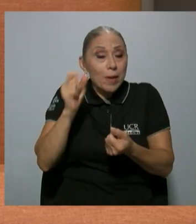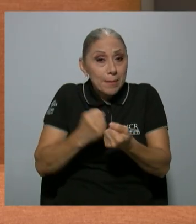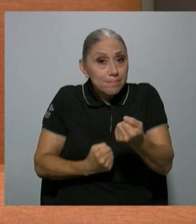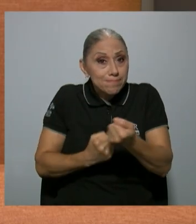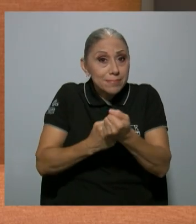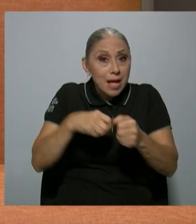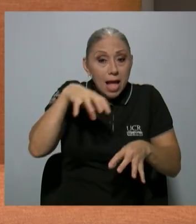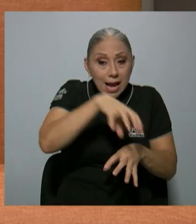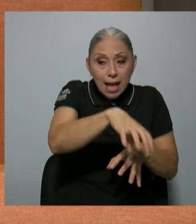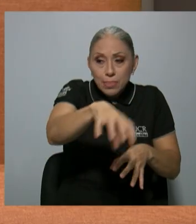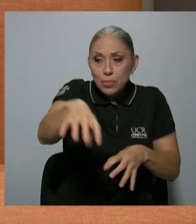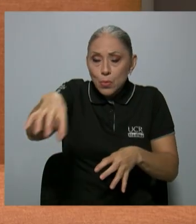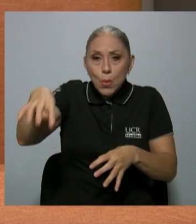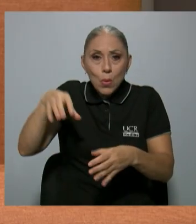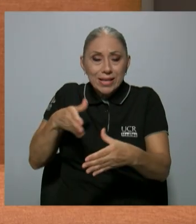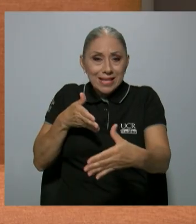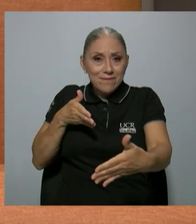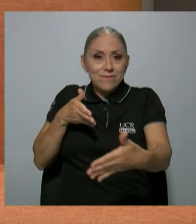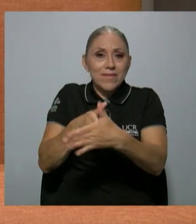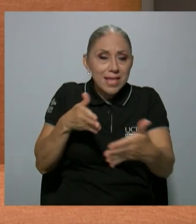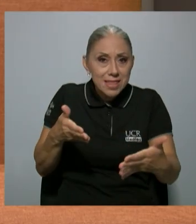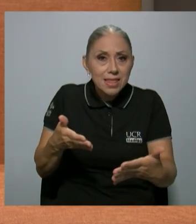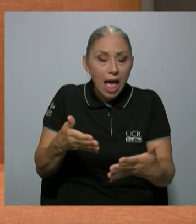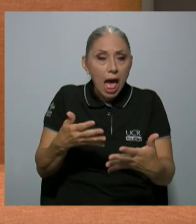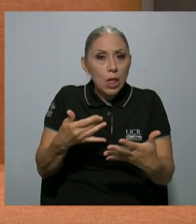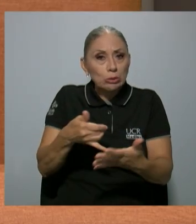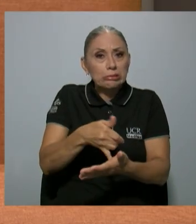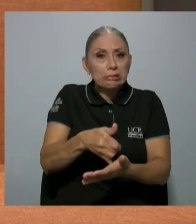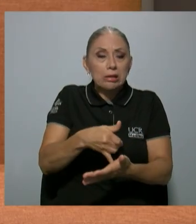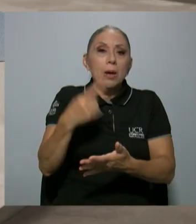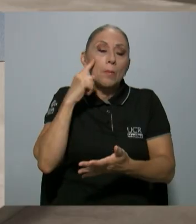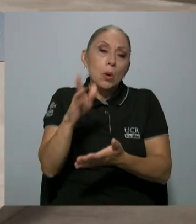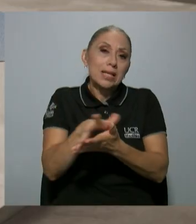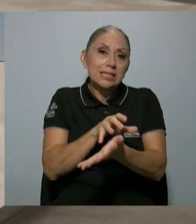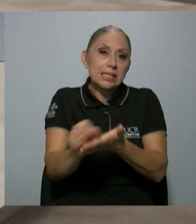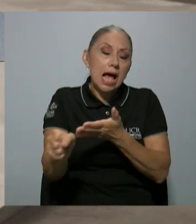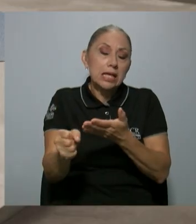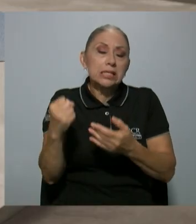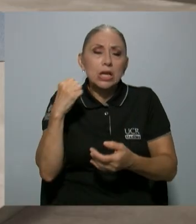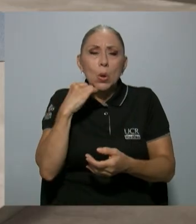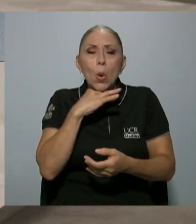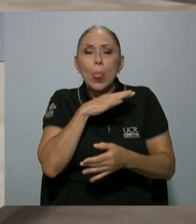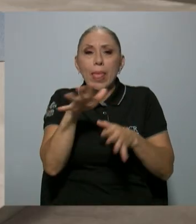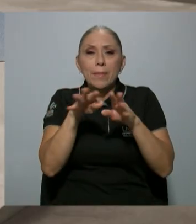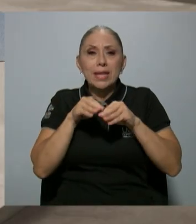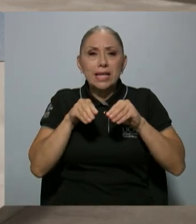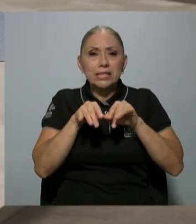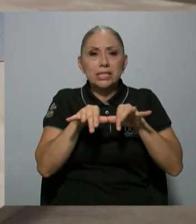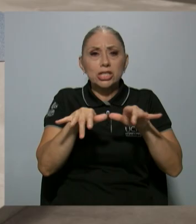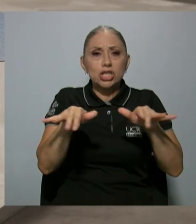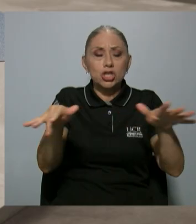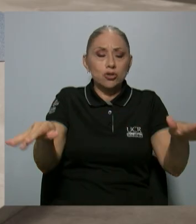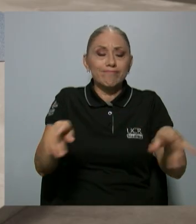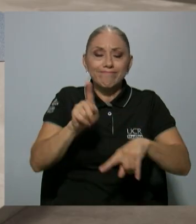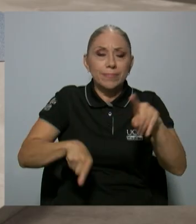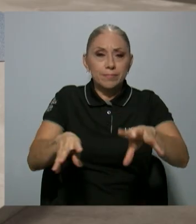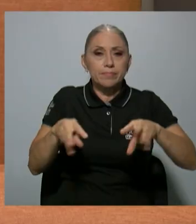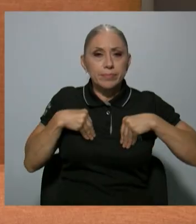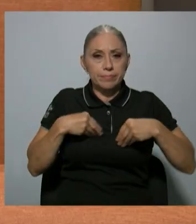cantones afectados por el desastre, digamos, por la contaminación que ha habido, que es inaceptable.